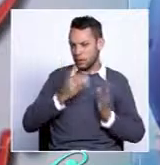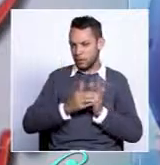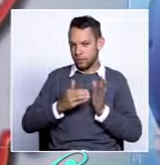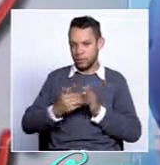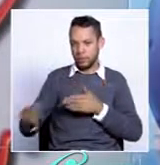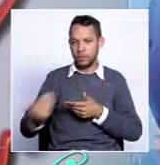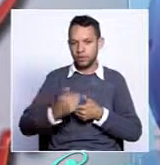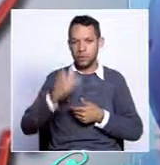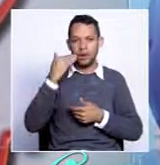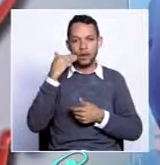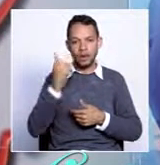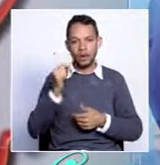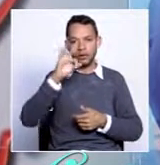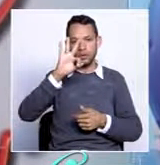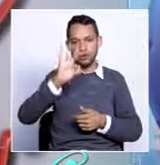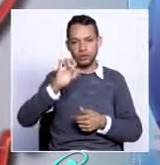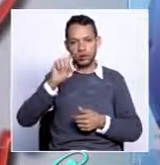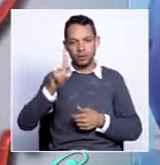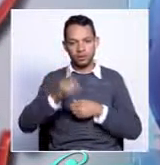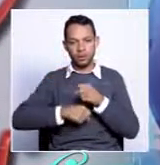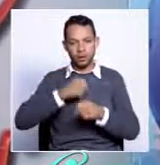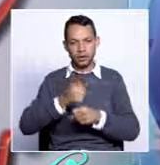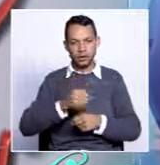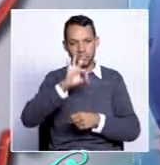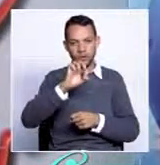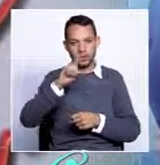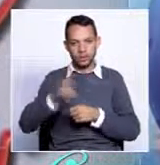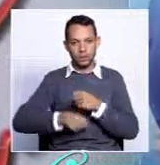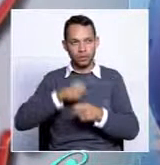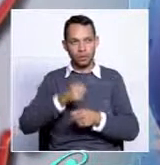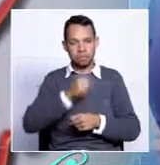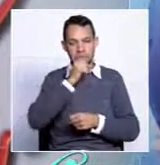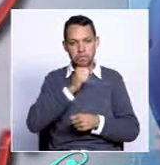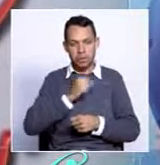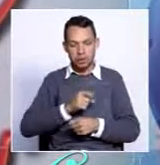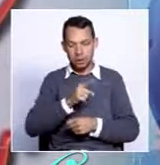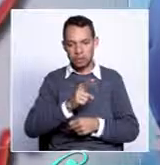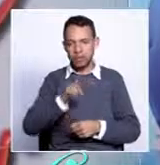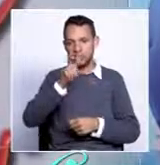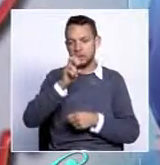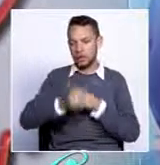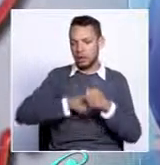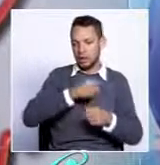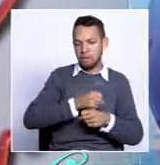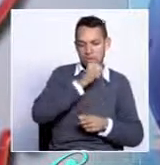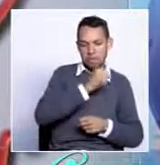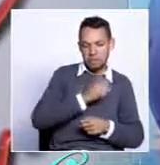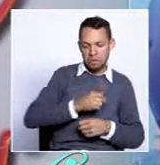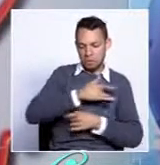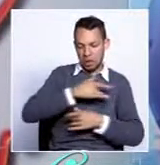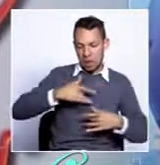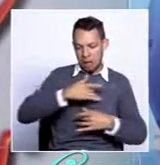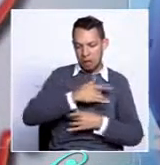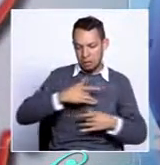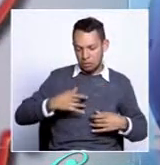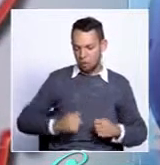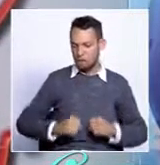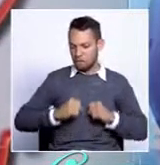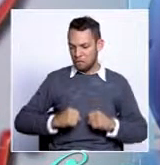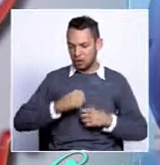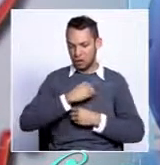una señora de 81 años que realmente parecía de 70 o menos con una salud con una vitalidad